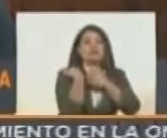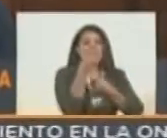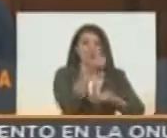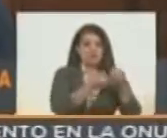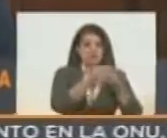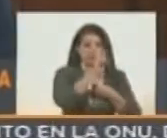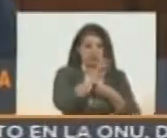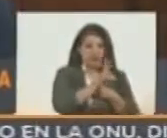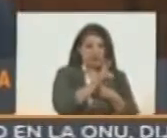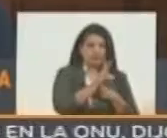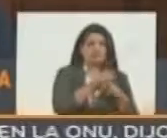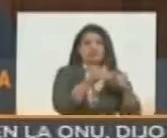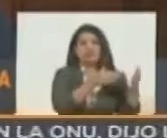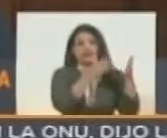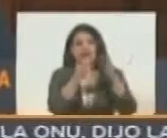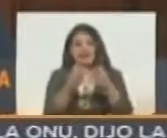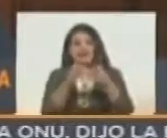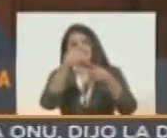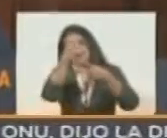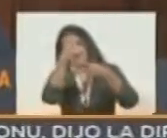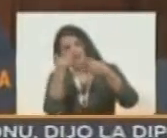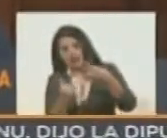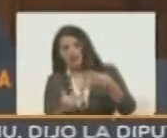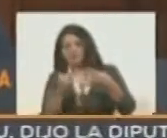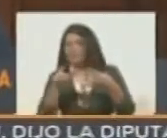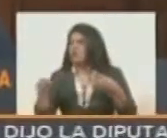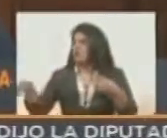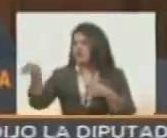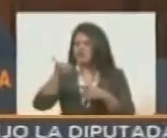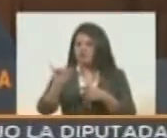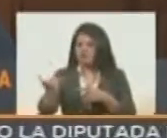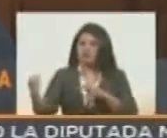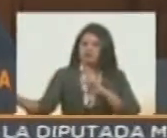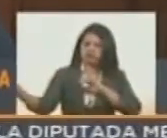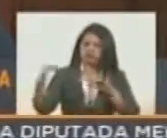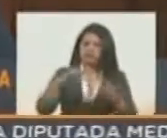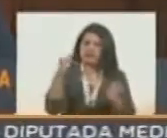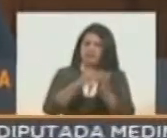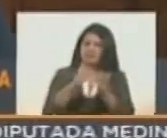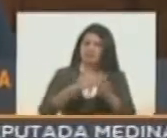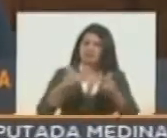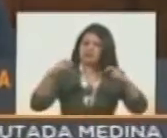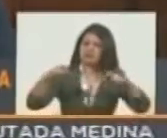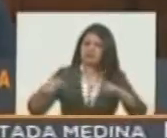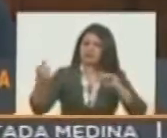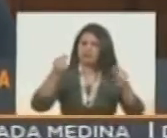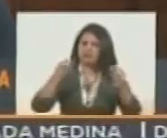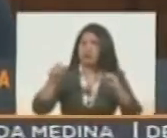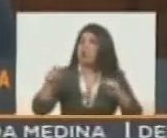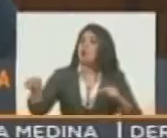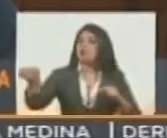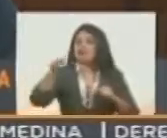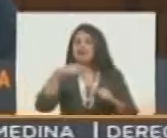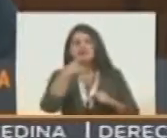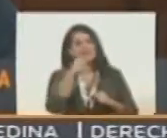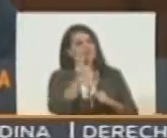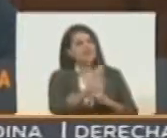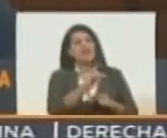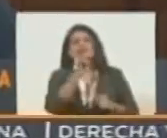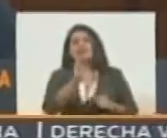aquí, todos ustedes, la mayoría me atrevo a decir, apuntaron siempre a la